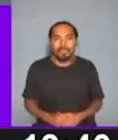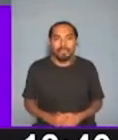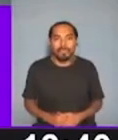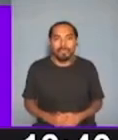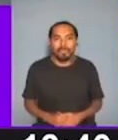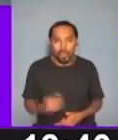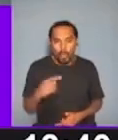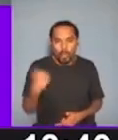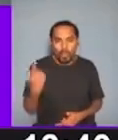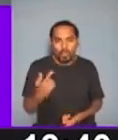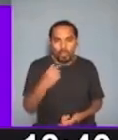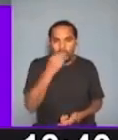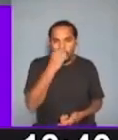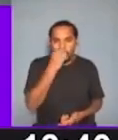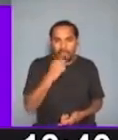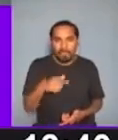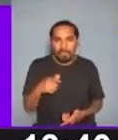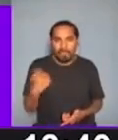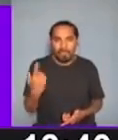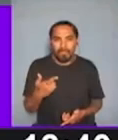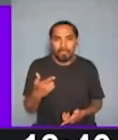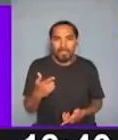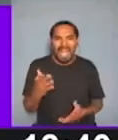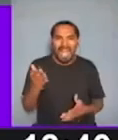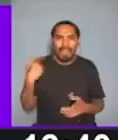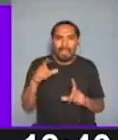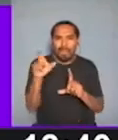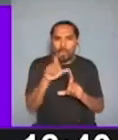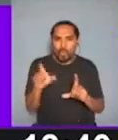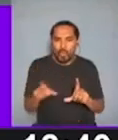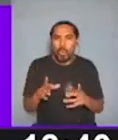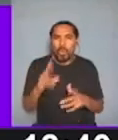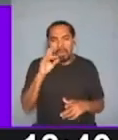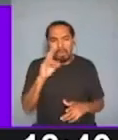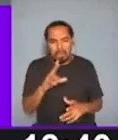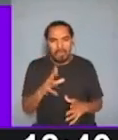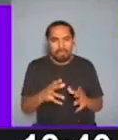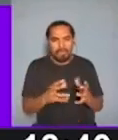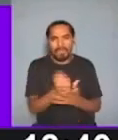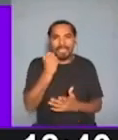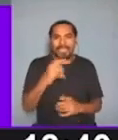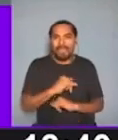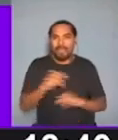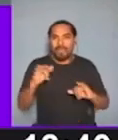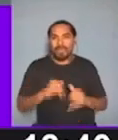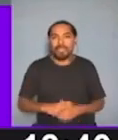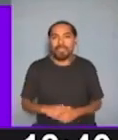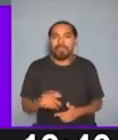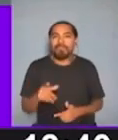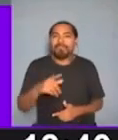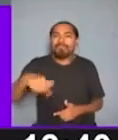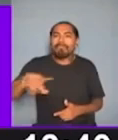Nosotros tuvimos la oportunidad de seguirlo por videoconferencia y tener ya la información de lo que se esperaba por